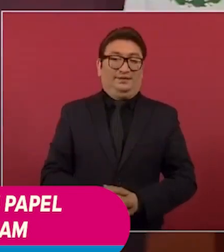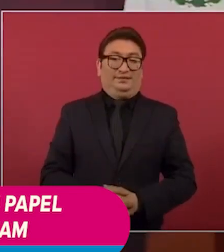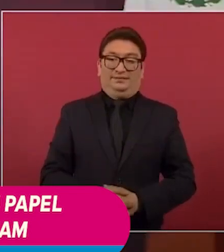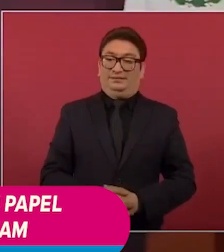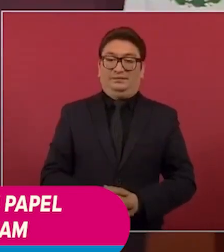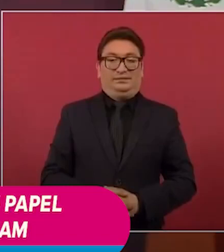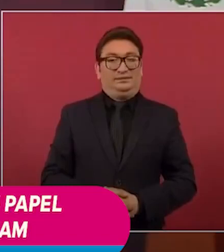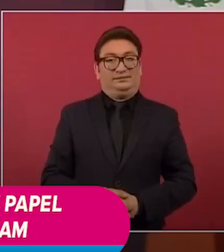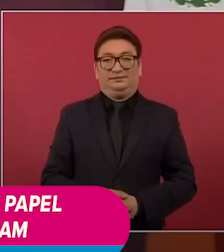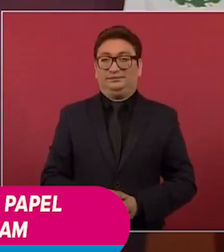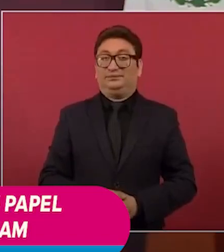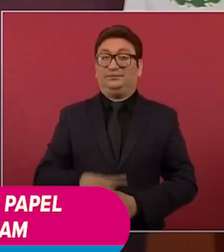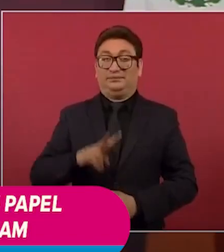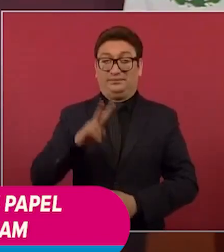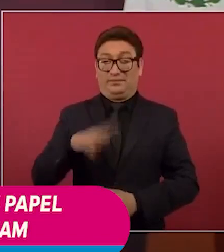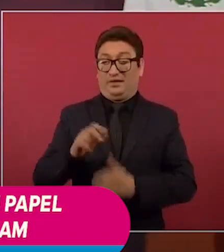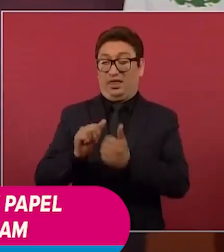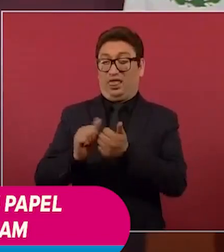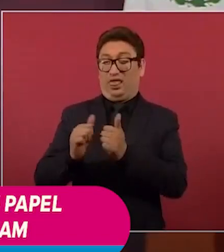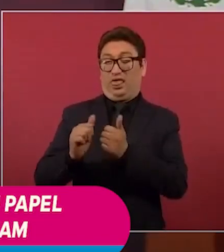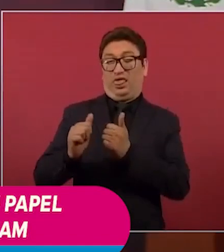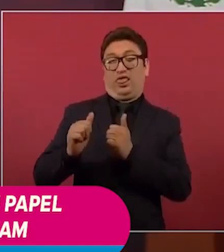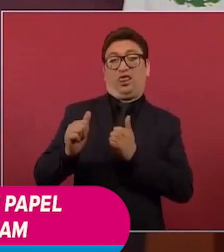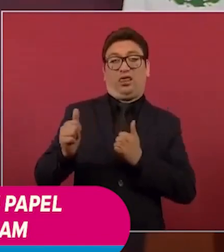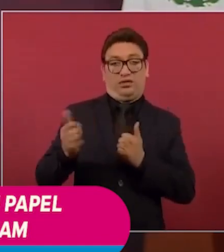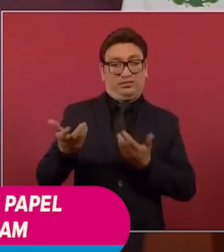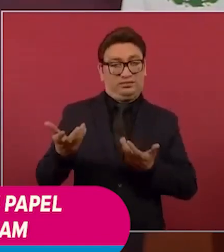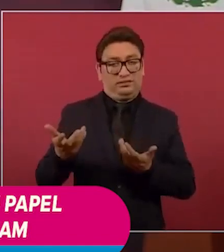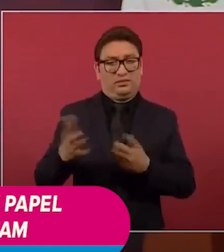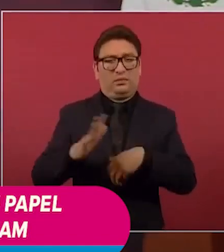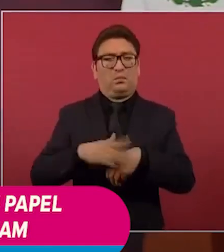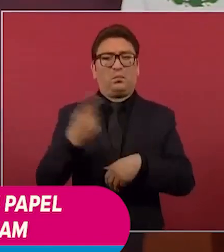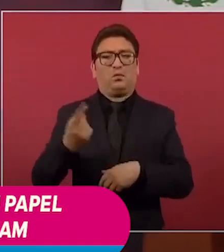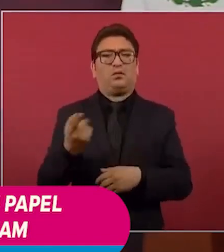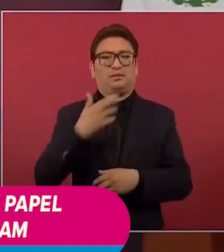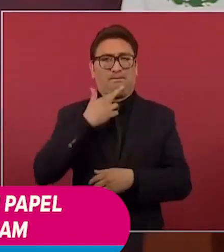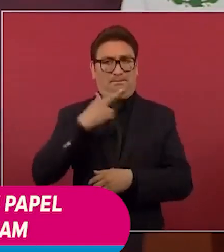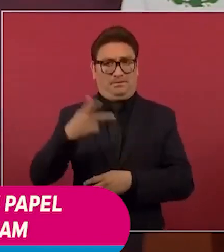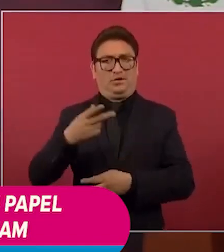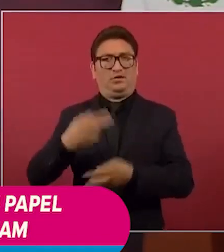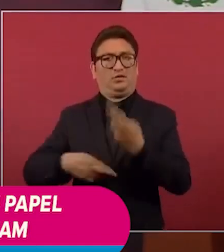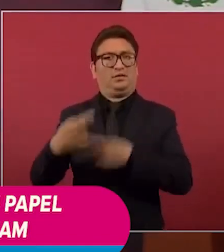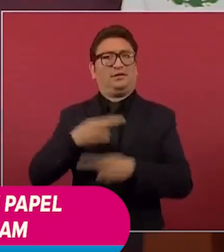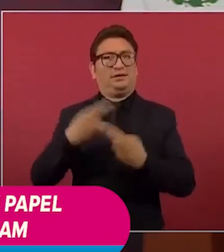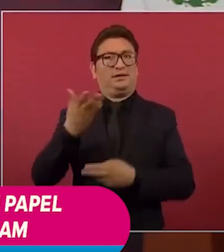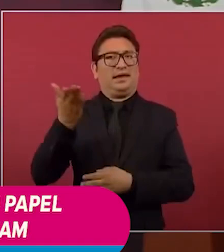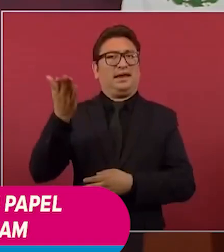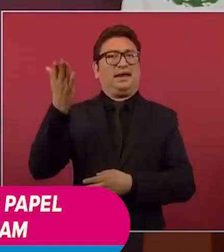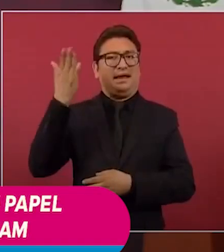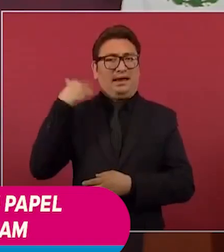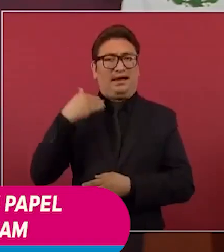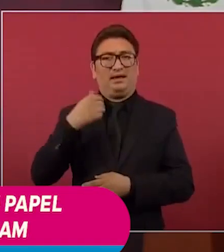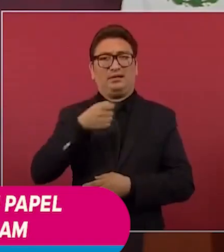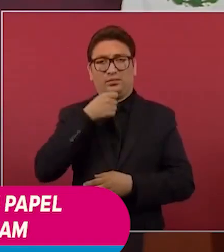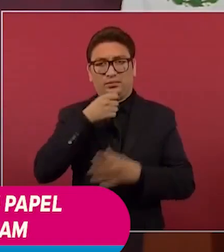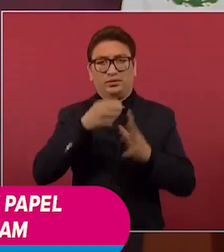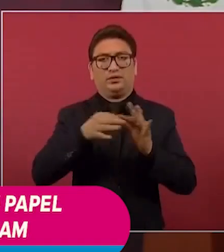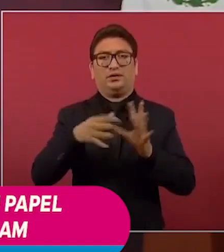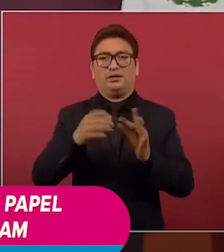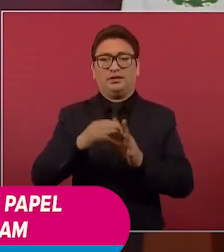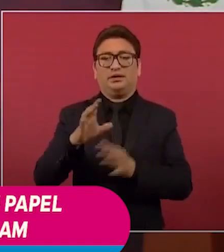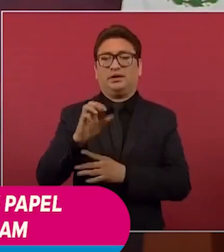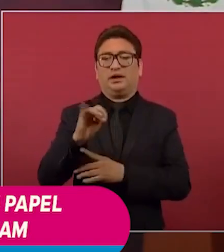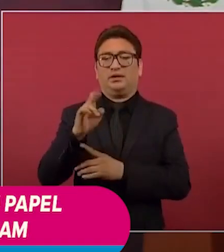es una involución, porque si hubiese regresado como estaba antes de comentarista de Carmen